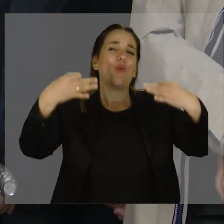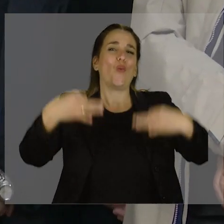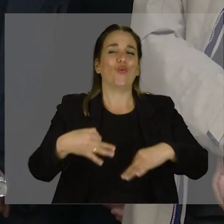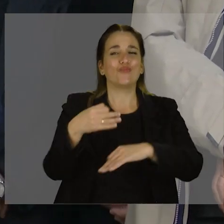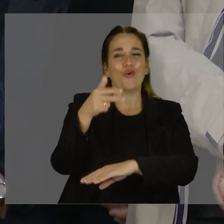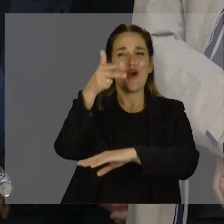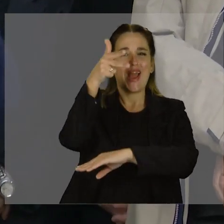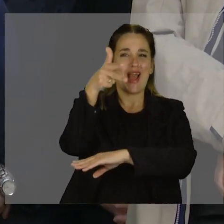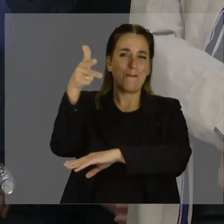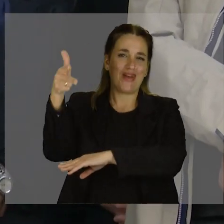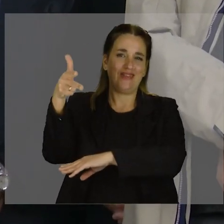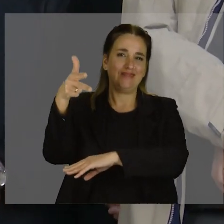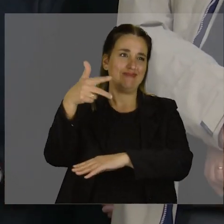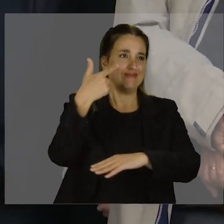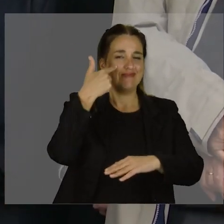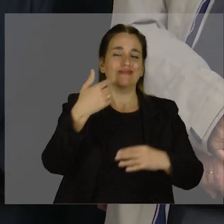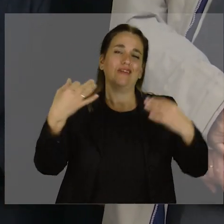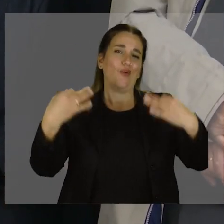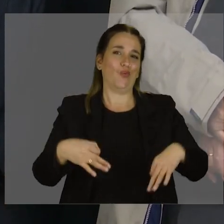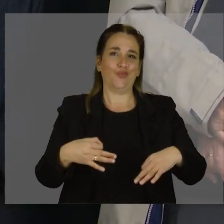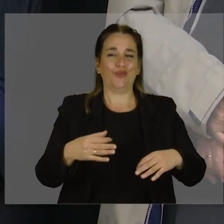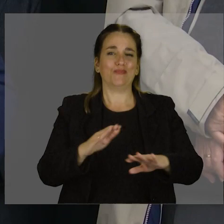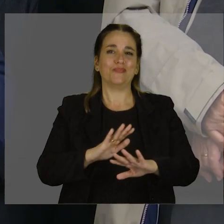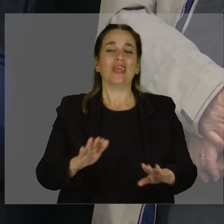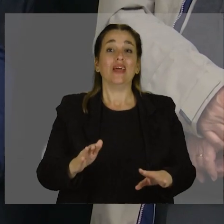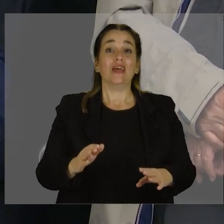tenemos las cámaras acá.